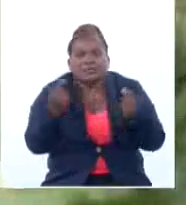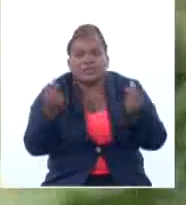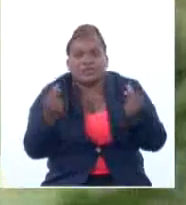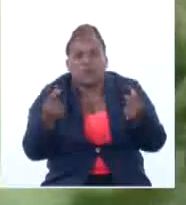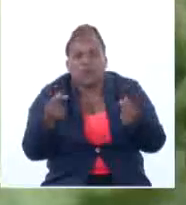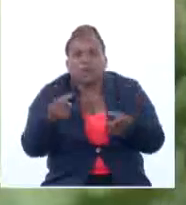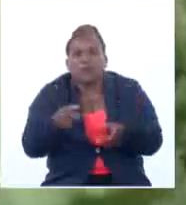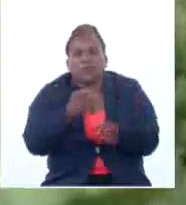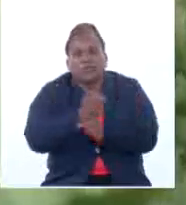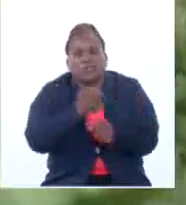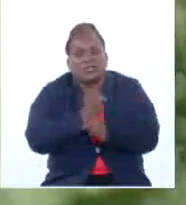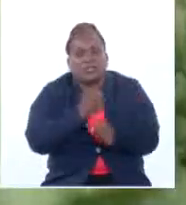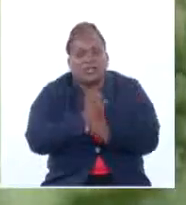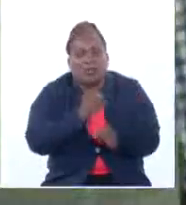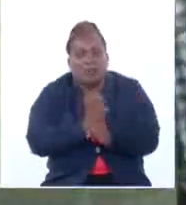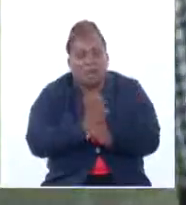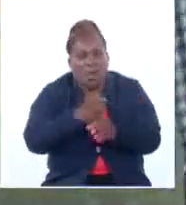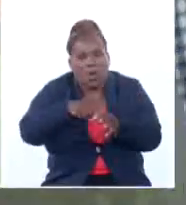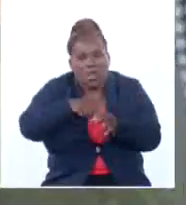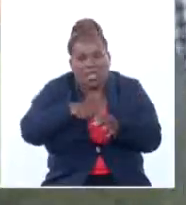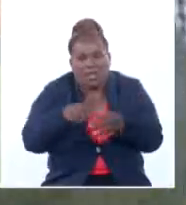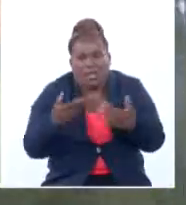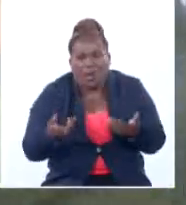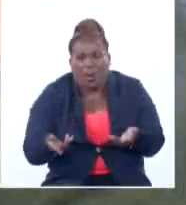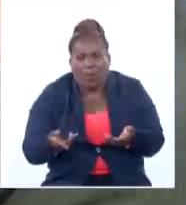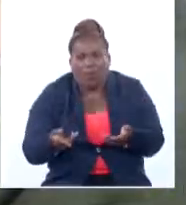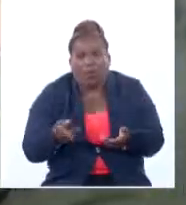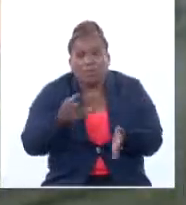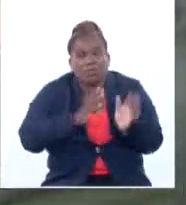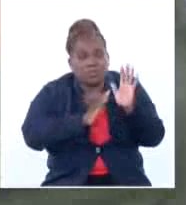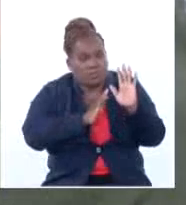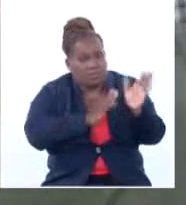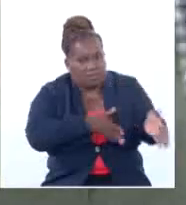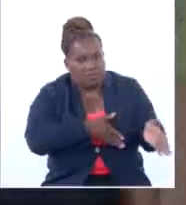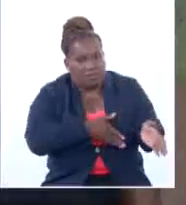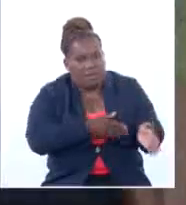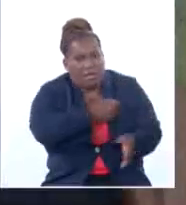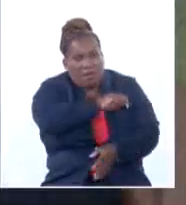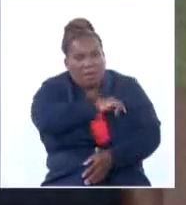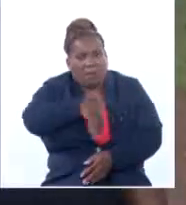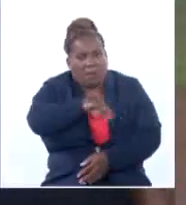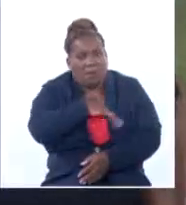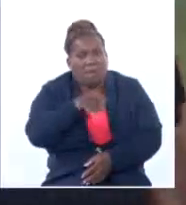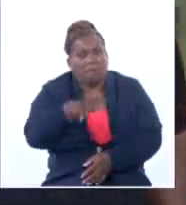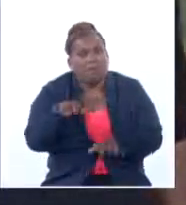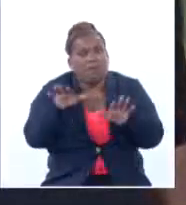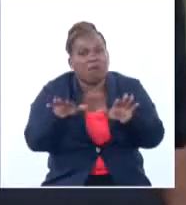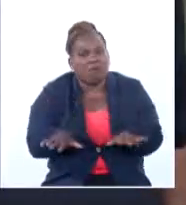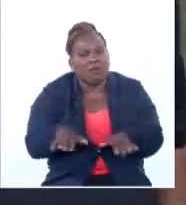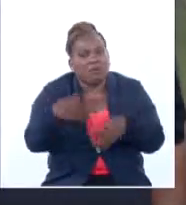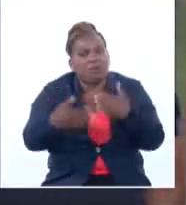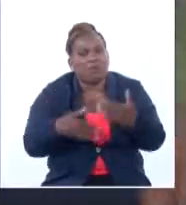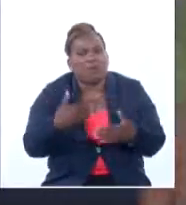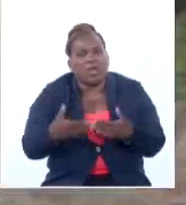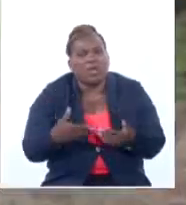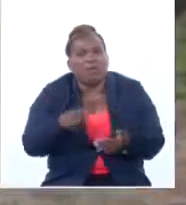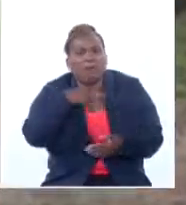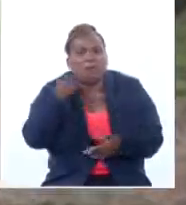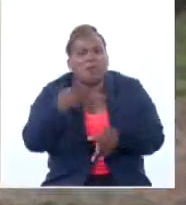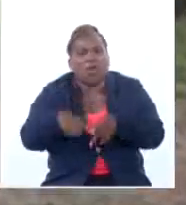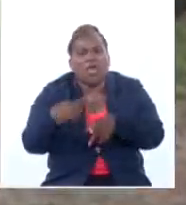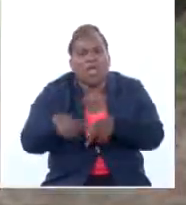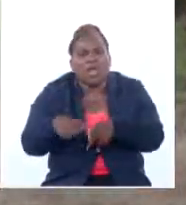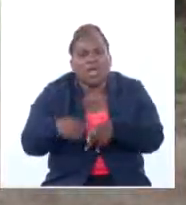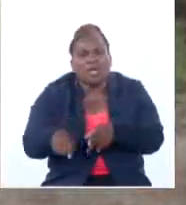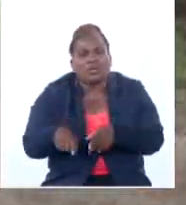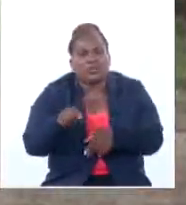desempeño oportuno de esa entidad en la isla de la juventud y la disciplina de la población para evitar pérdidas humanas y minimizar los daños materiales.